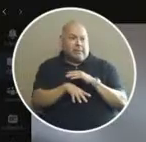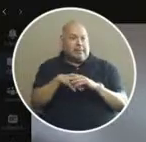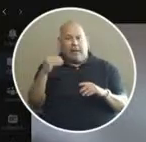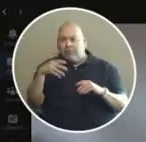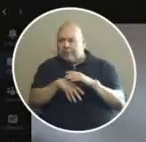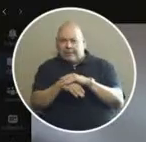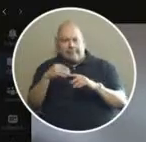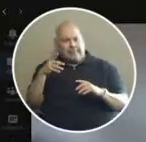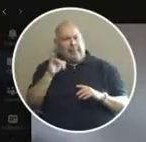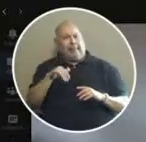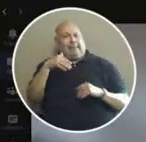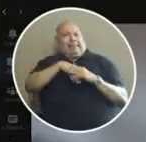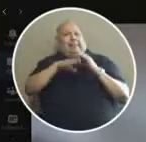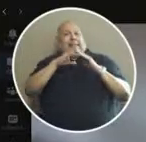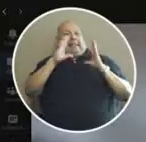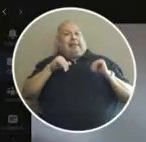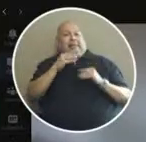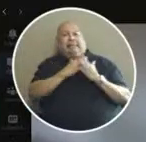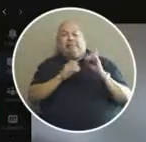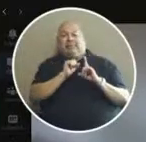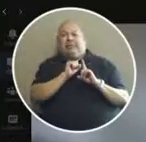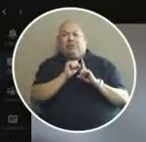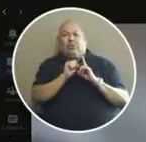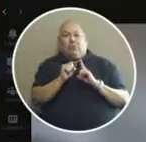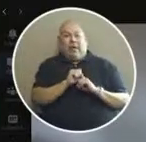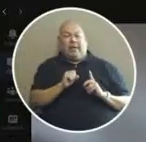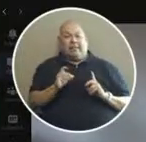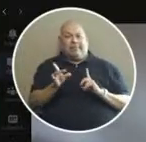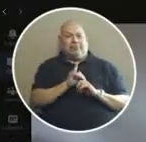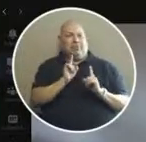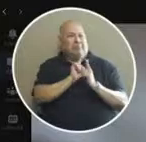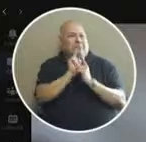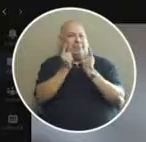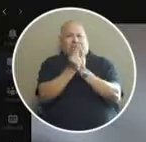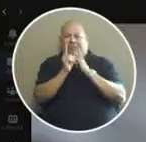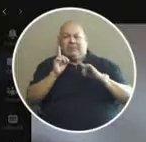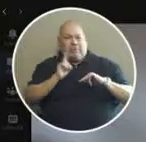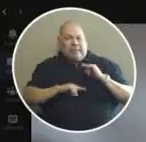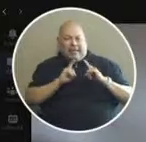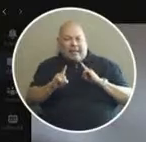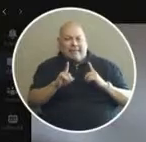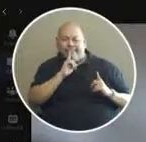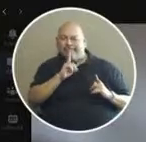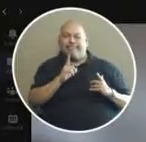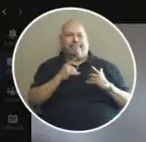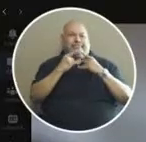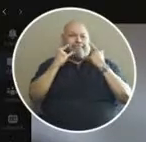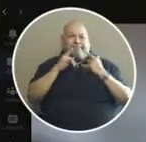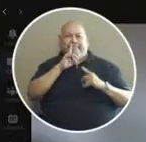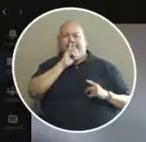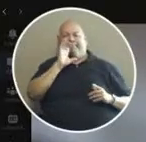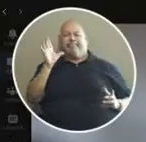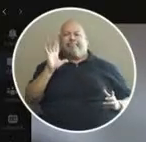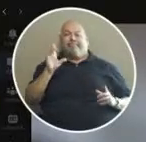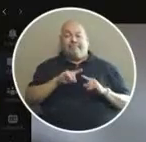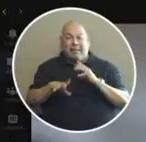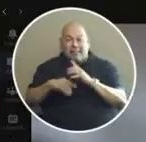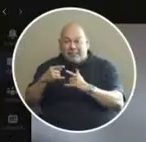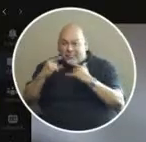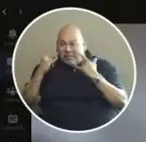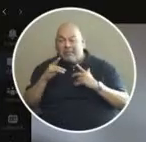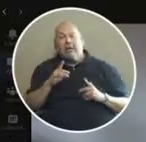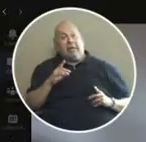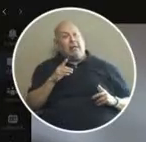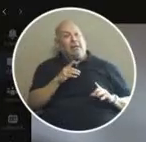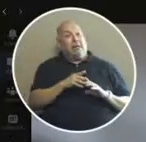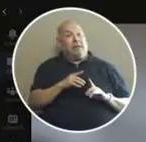casa, y entrando a la casa va a haber ciertas situaciones, contactos que no van a tener si están en público. Entonces, como dice el alcalde, si